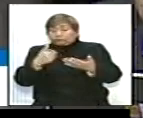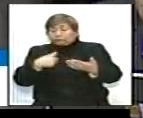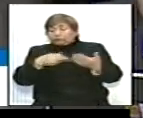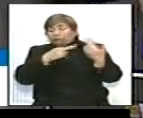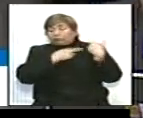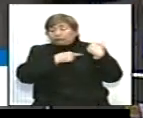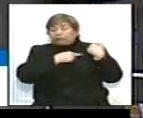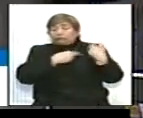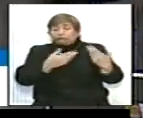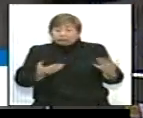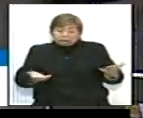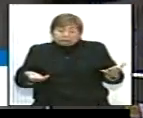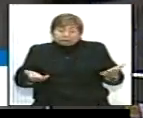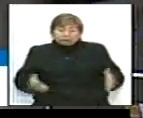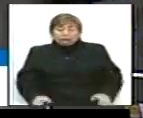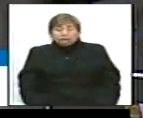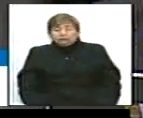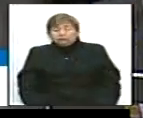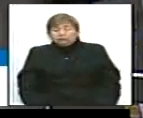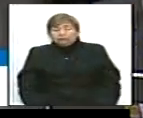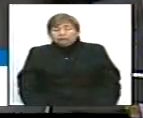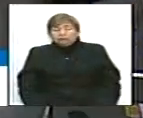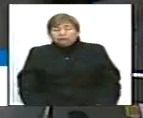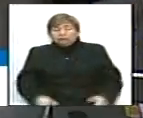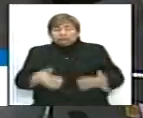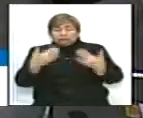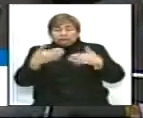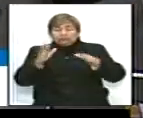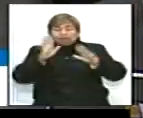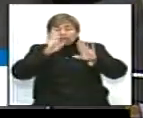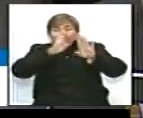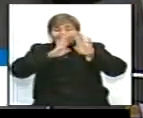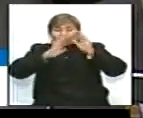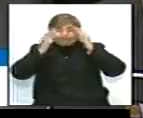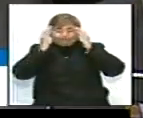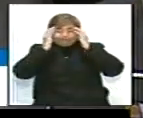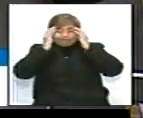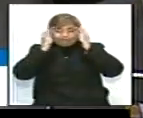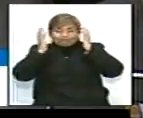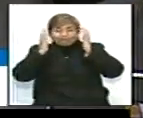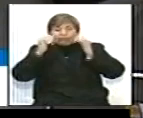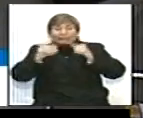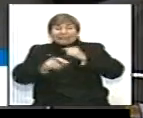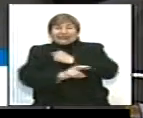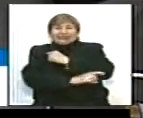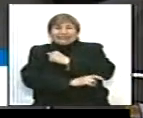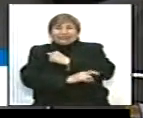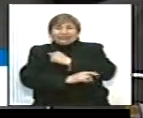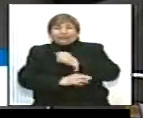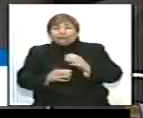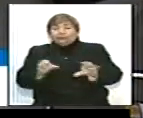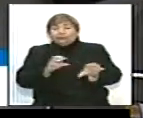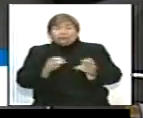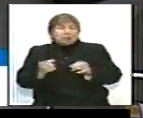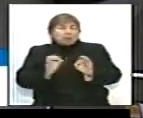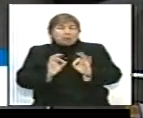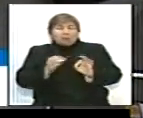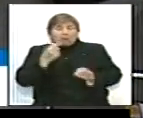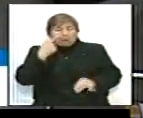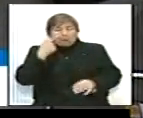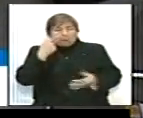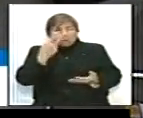corresponde. Y también, señor presidente, porque hay una gran preocupación del mismo país y al parecer el Ejecutivo no se da